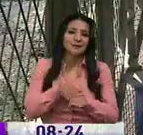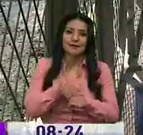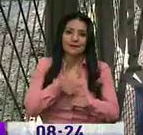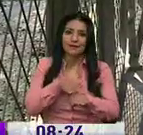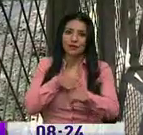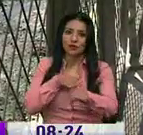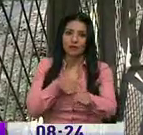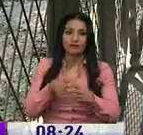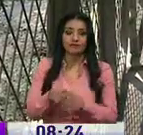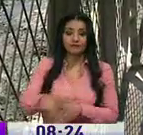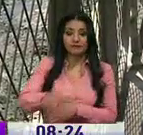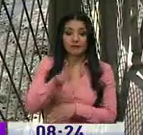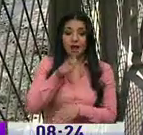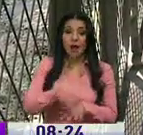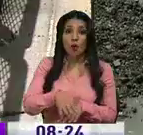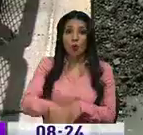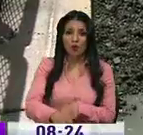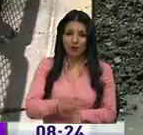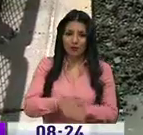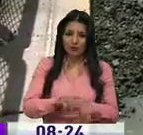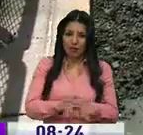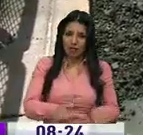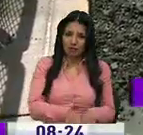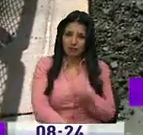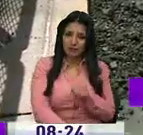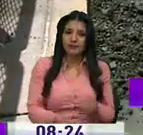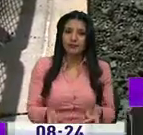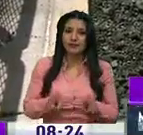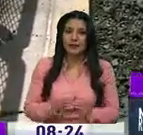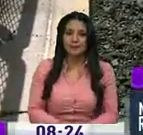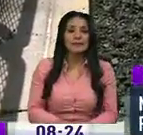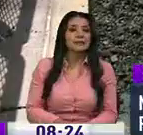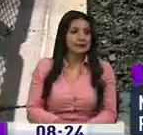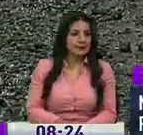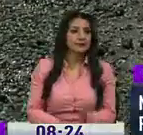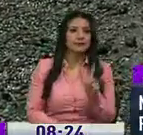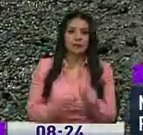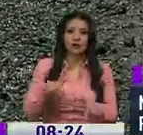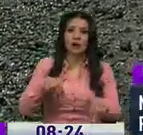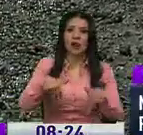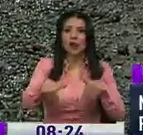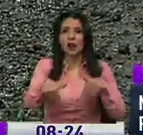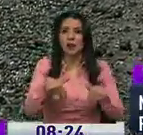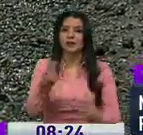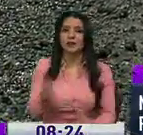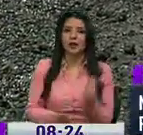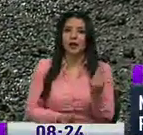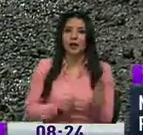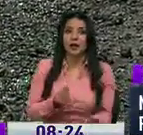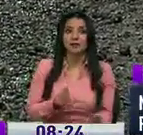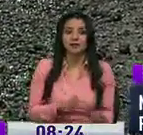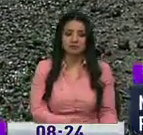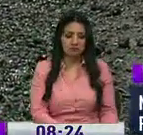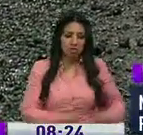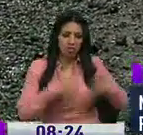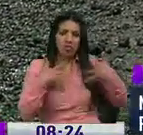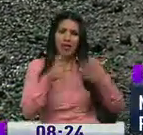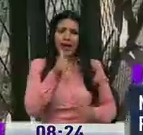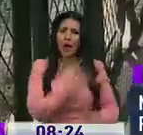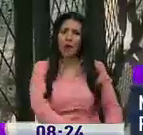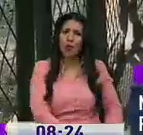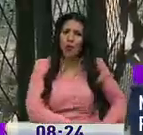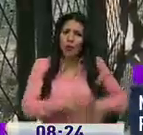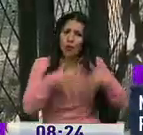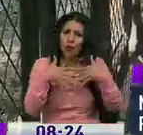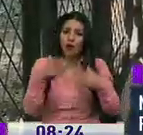El bache lleno de agua producto de la fuga incluso ha generado malestar en los transeúntes, quienes han resultado empapados luego